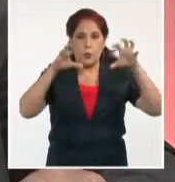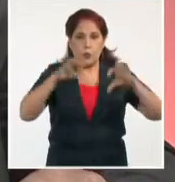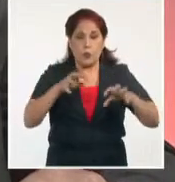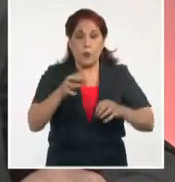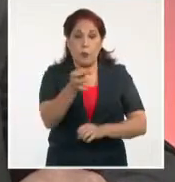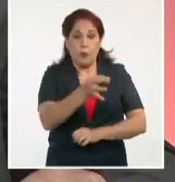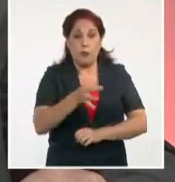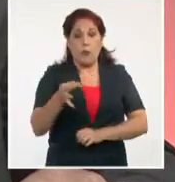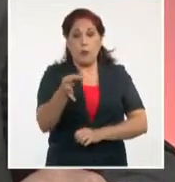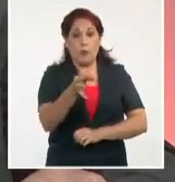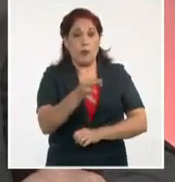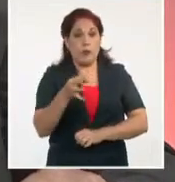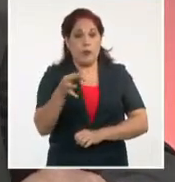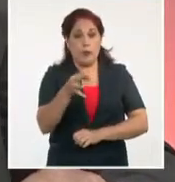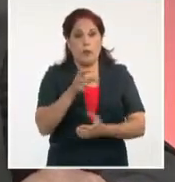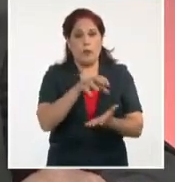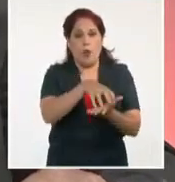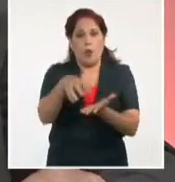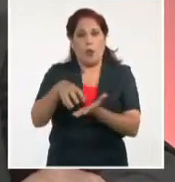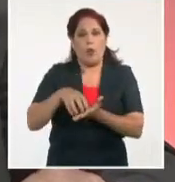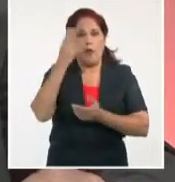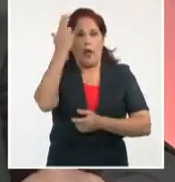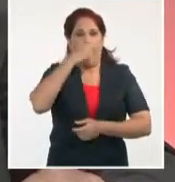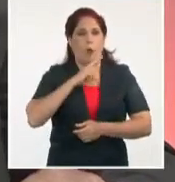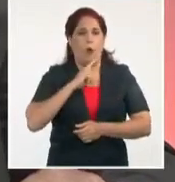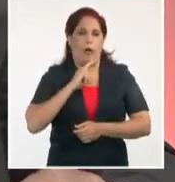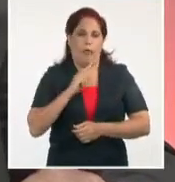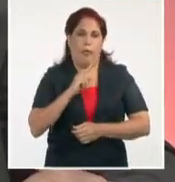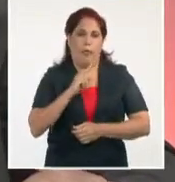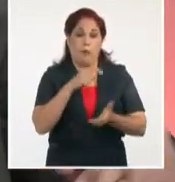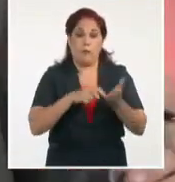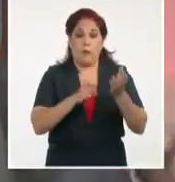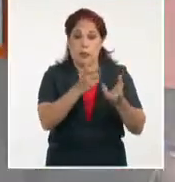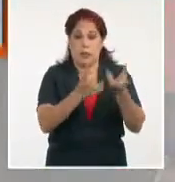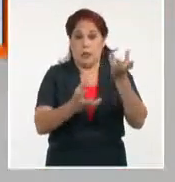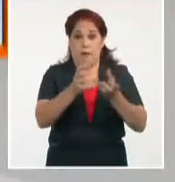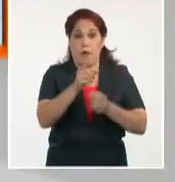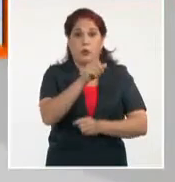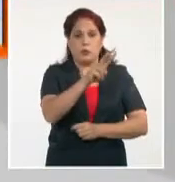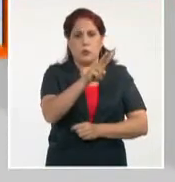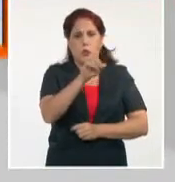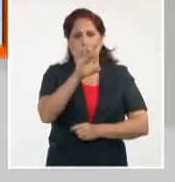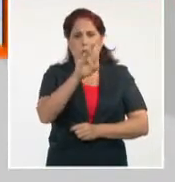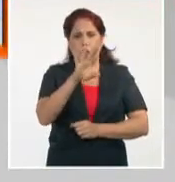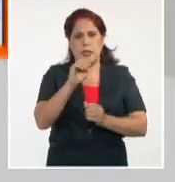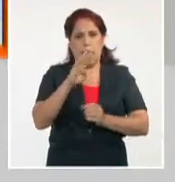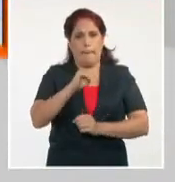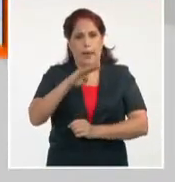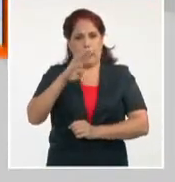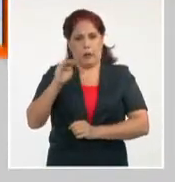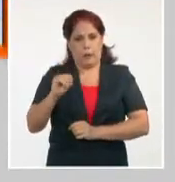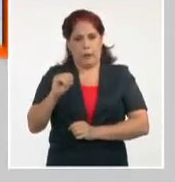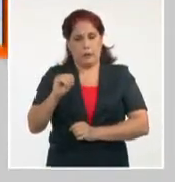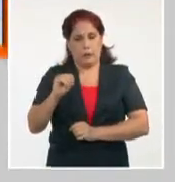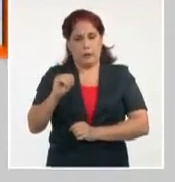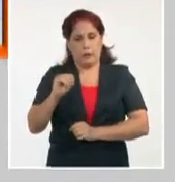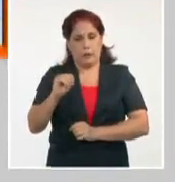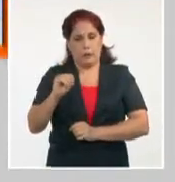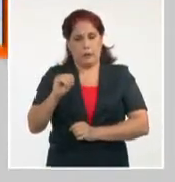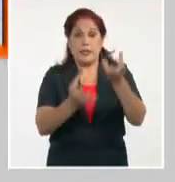municipales están en Aguada de Pasajeros con 215 milímetros, en